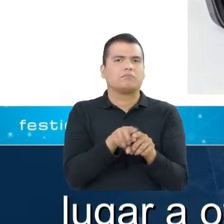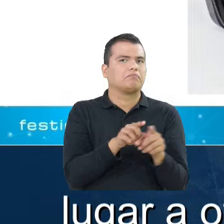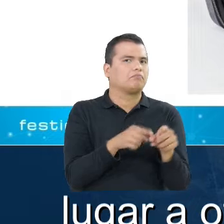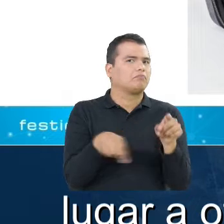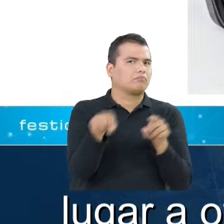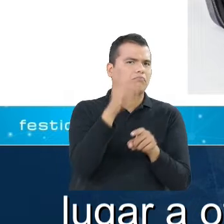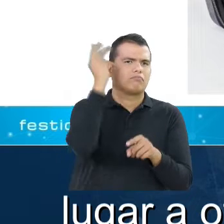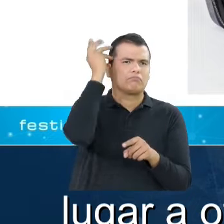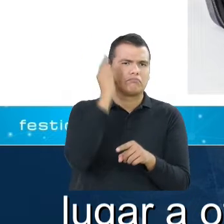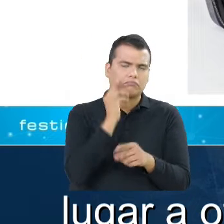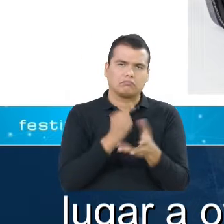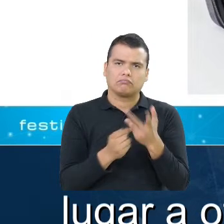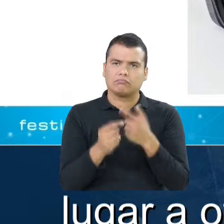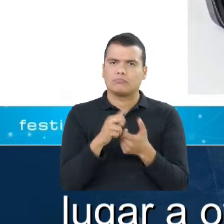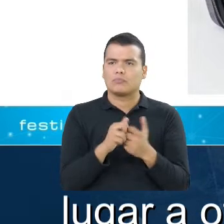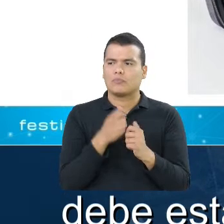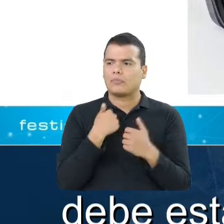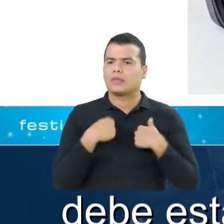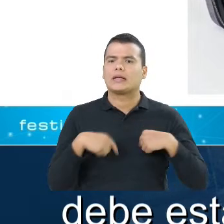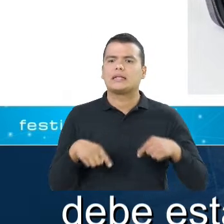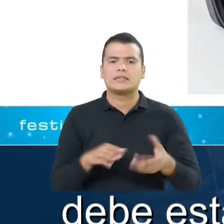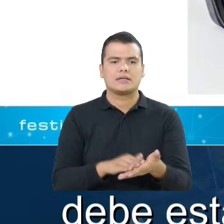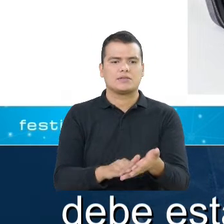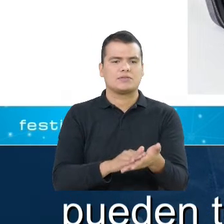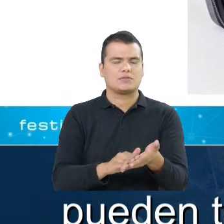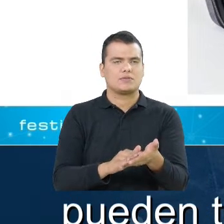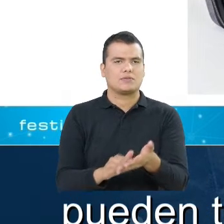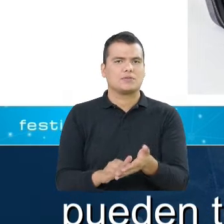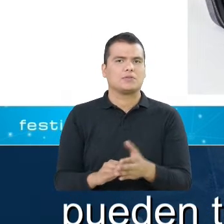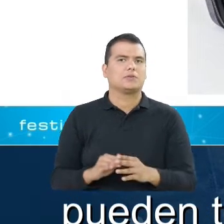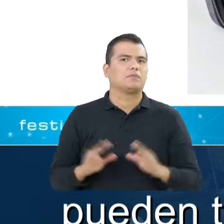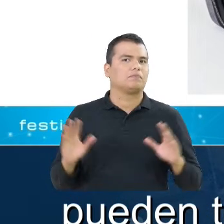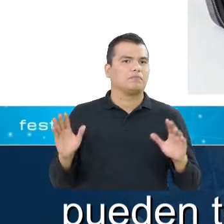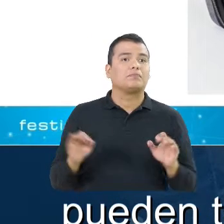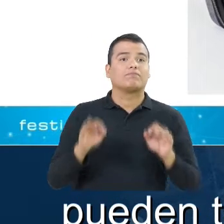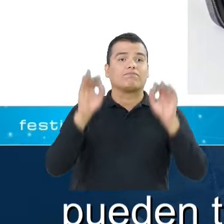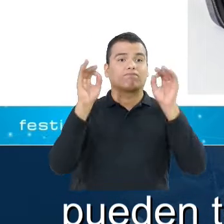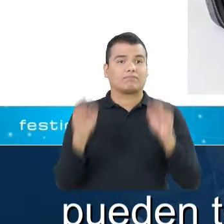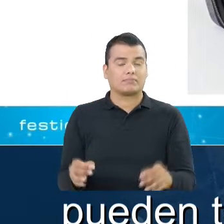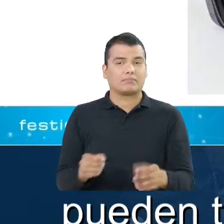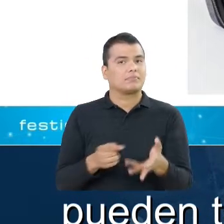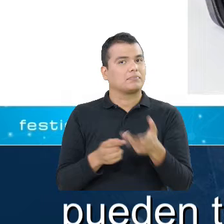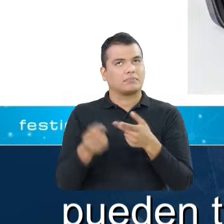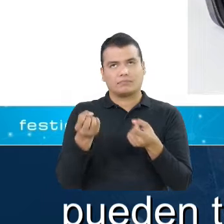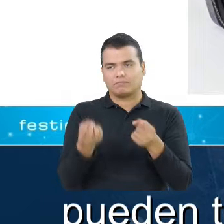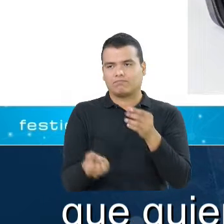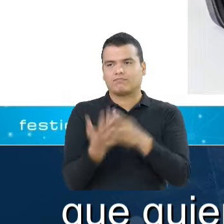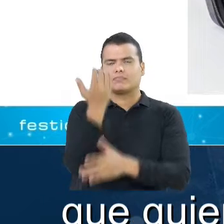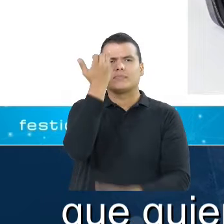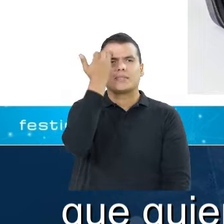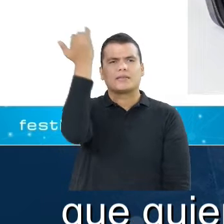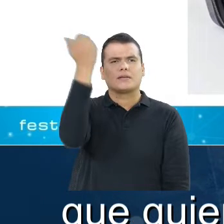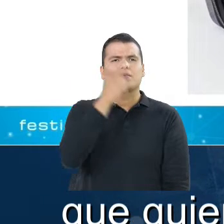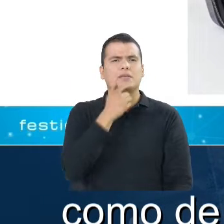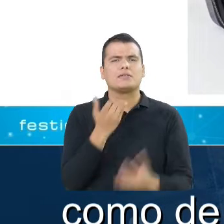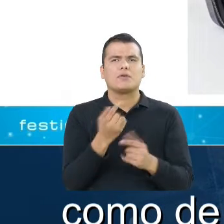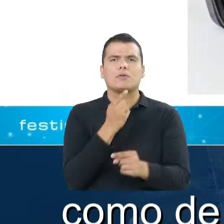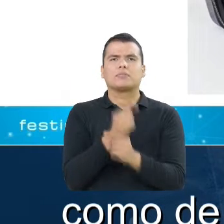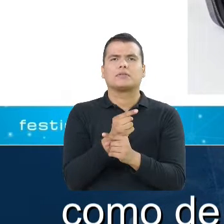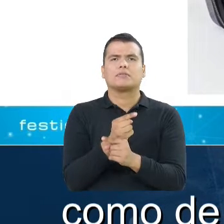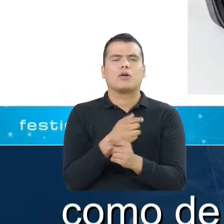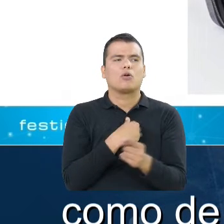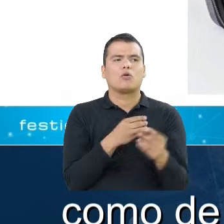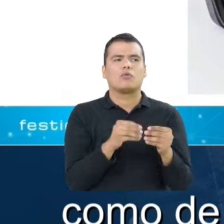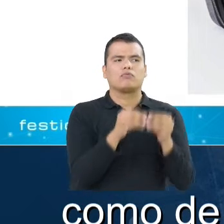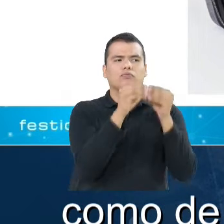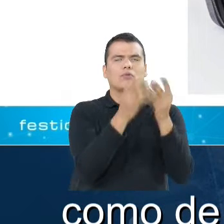en su día a día que quieren resolver y no encuentran cómo. De ahí es que comienzan a surgir las ideas de qué puedo hacer con mi